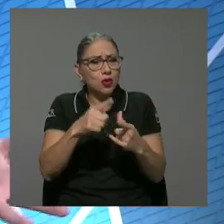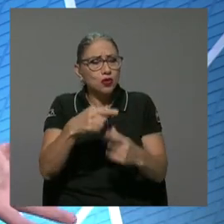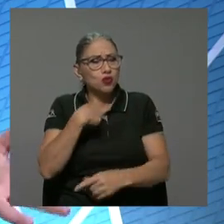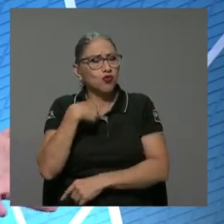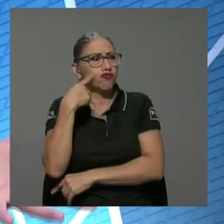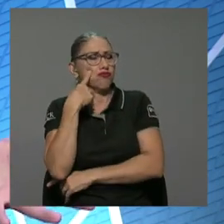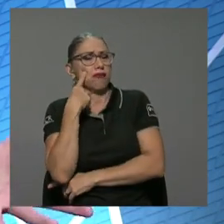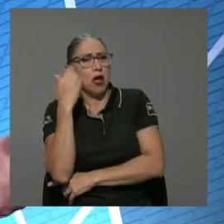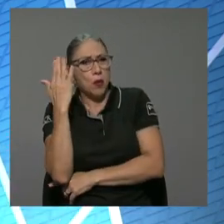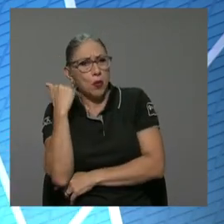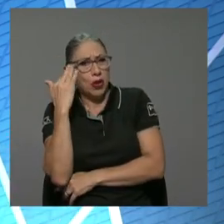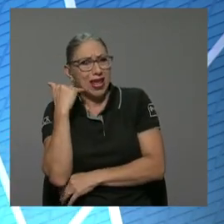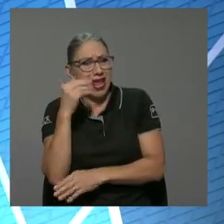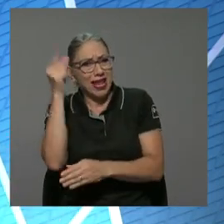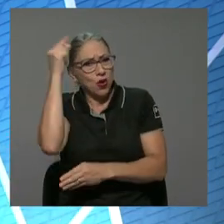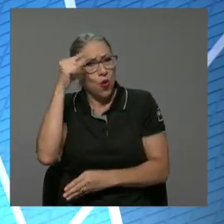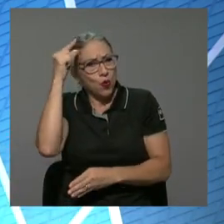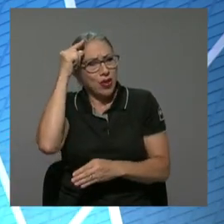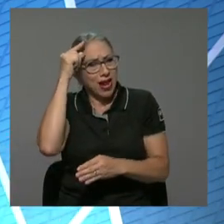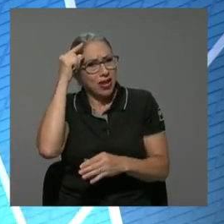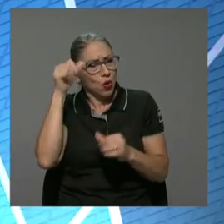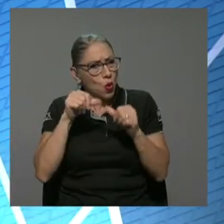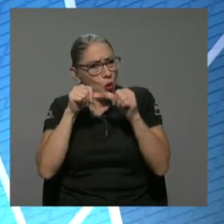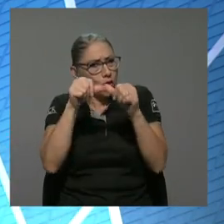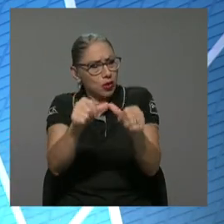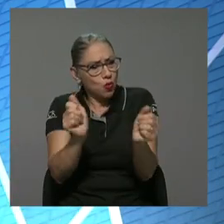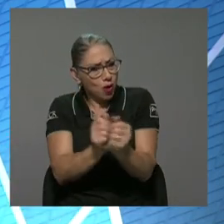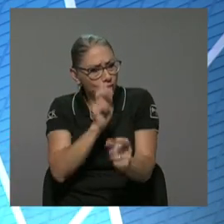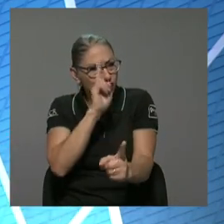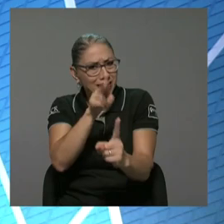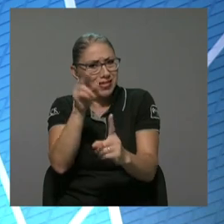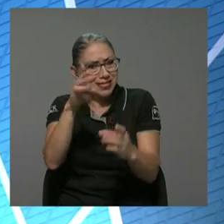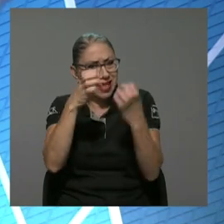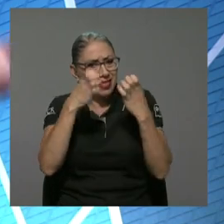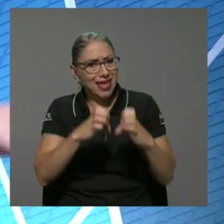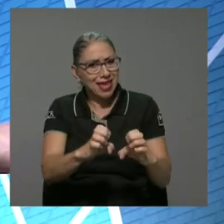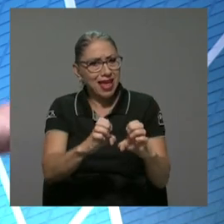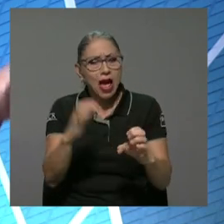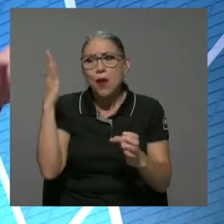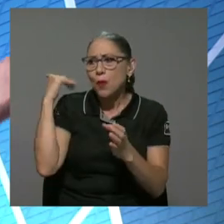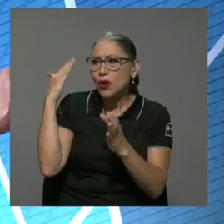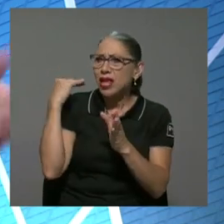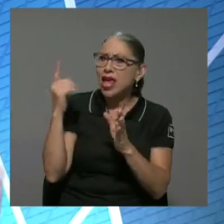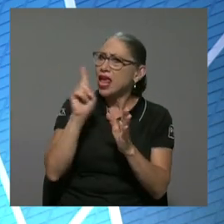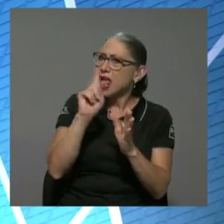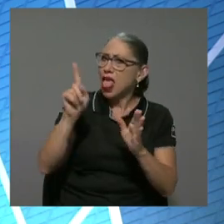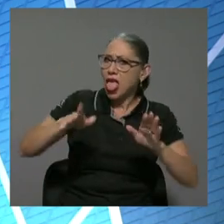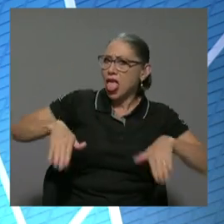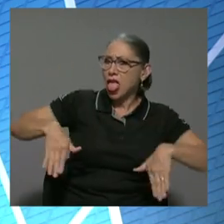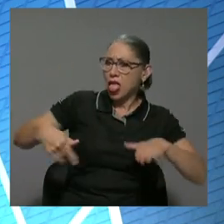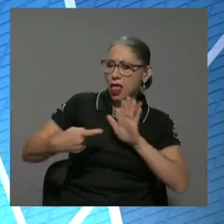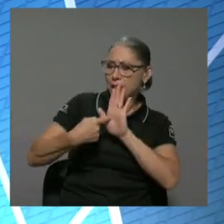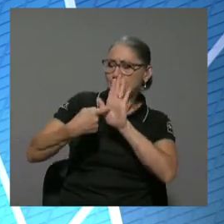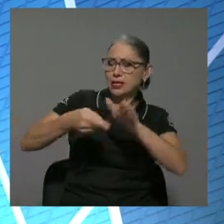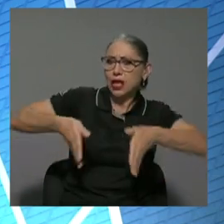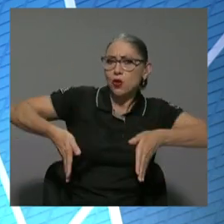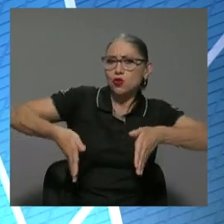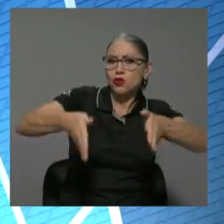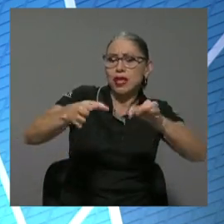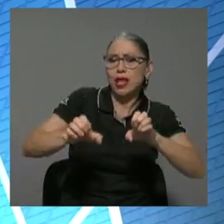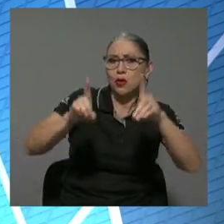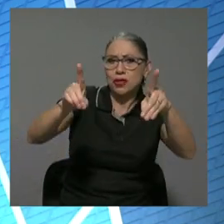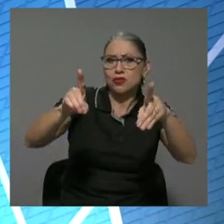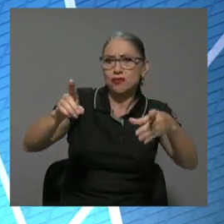gobierno seguiría esa estrategia, por ejemplo? ¿Por qué no se ha presentado una ruta de la educación? ¿O cuál será detrás del